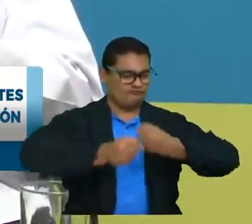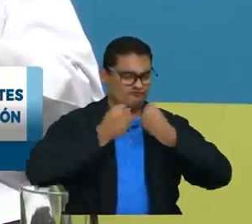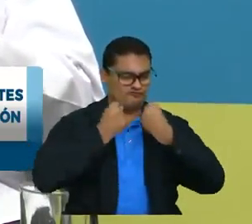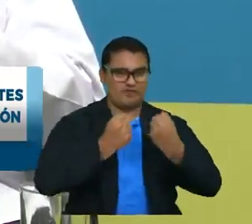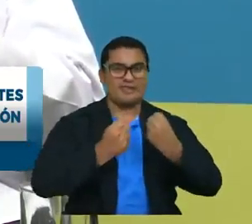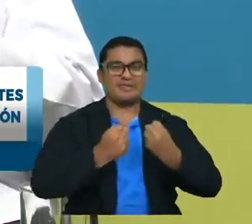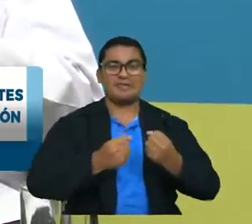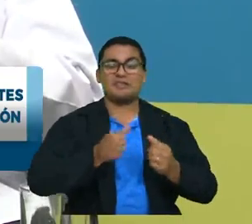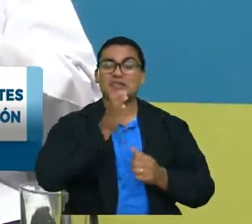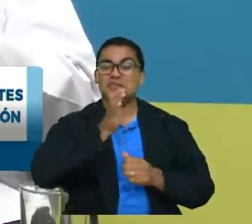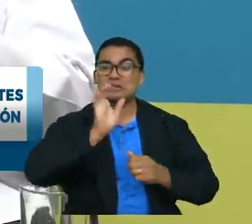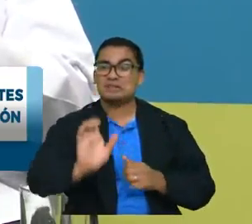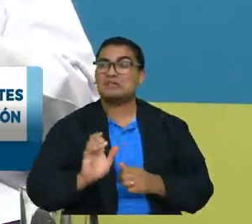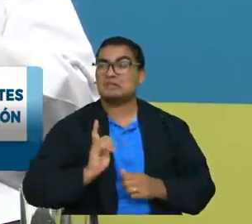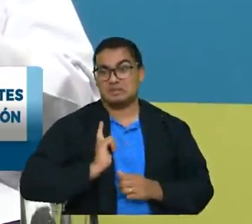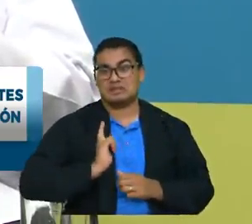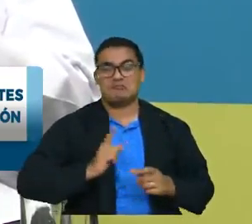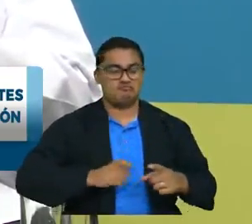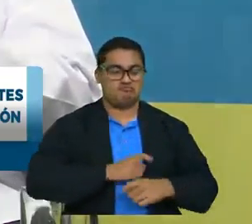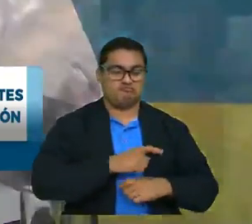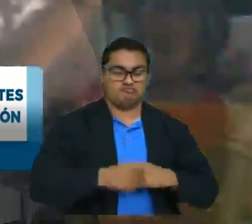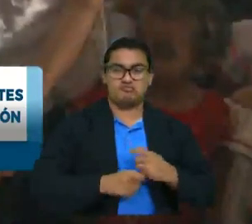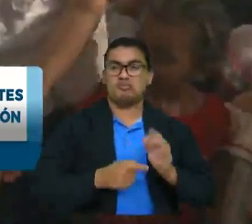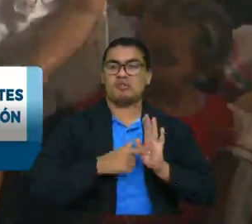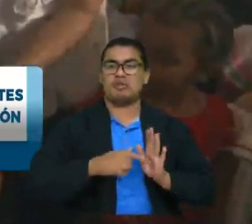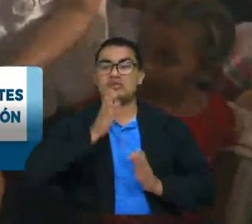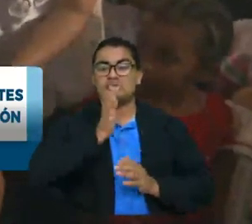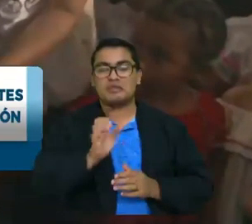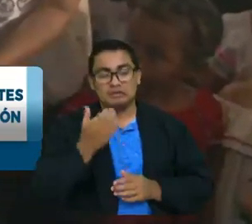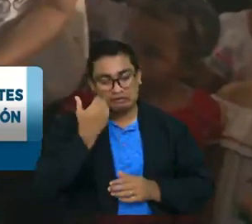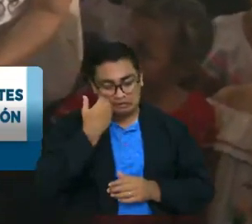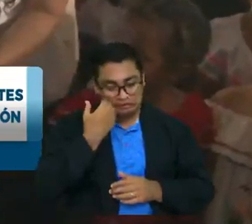ejemplo, tiene parásitos, si el niño está